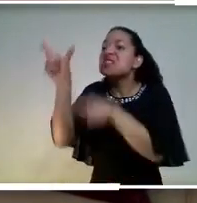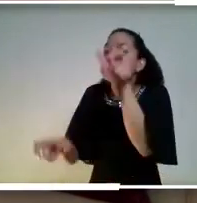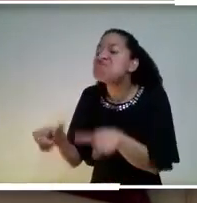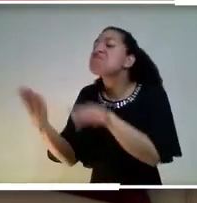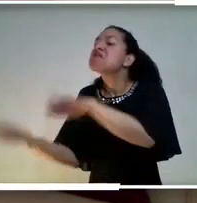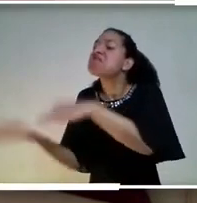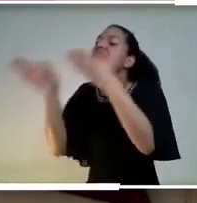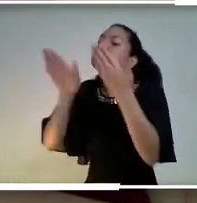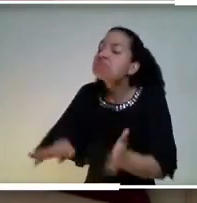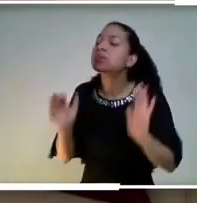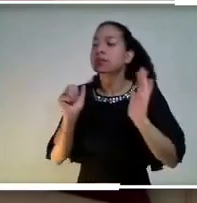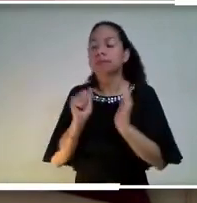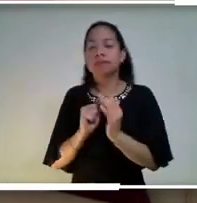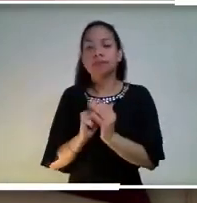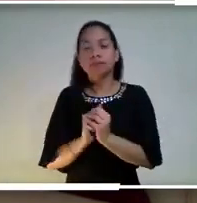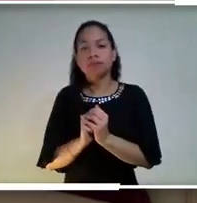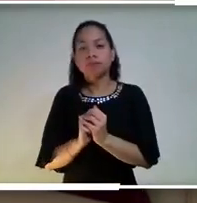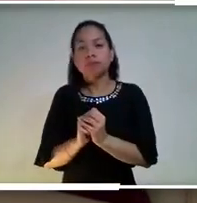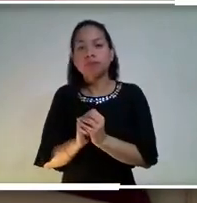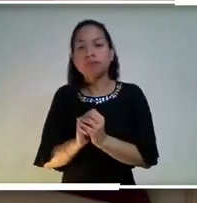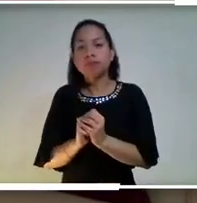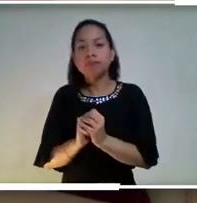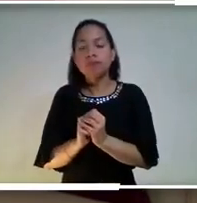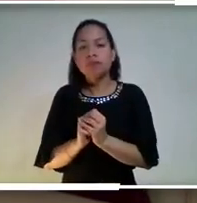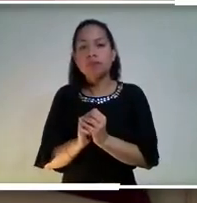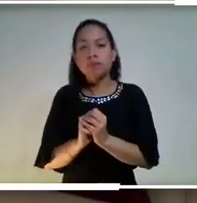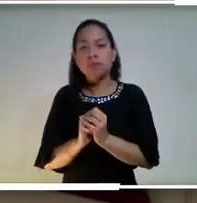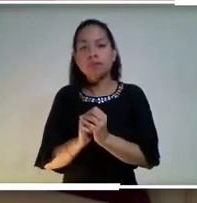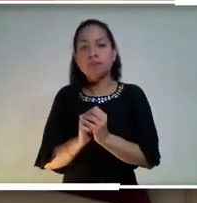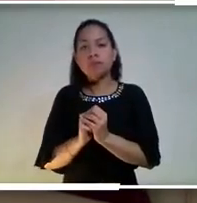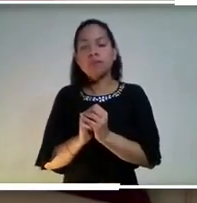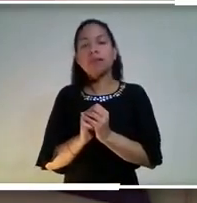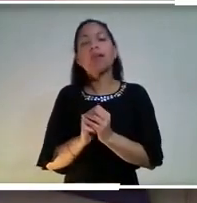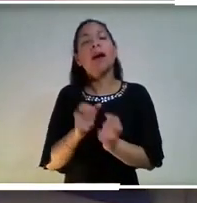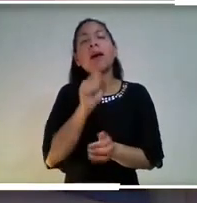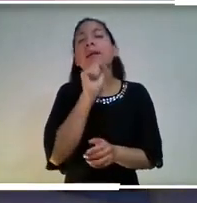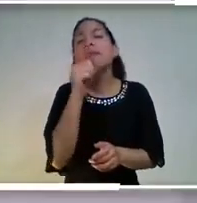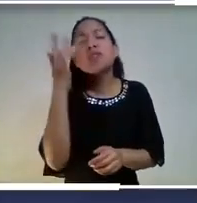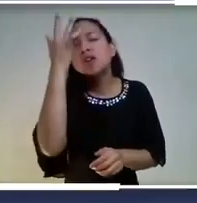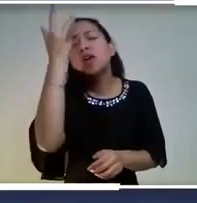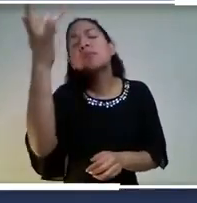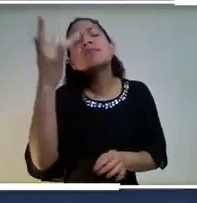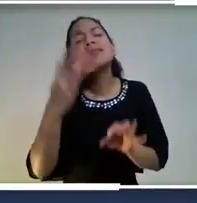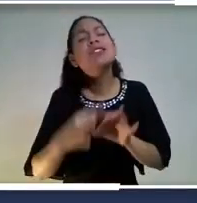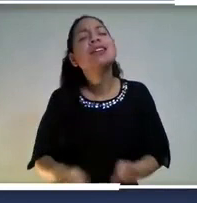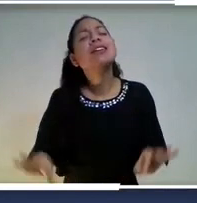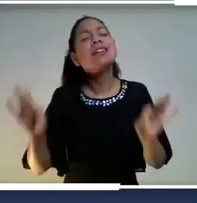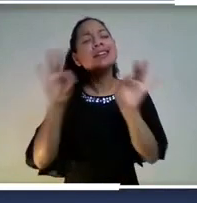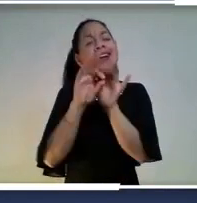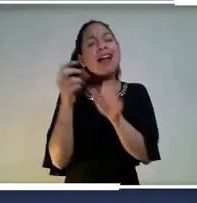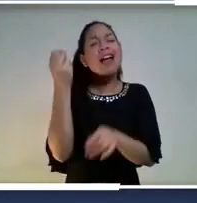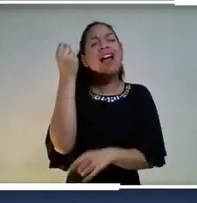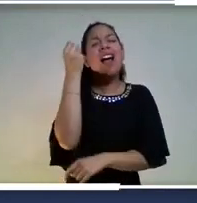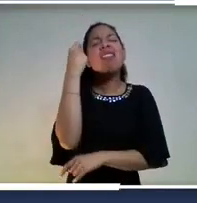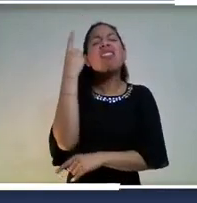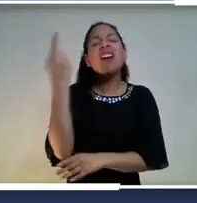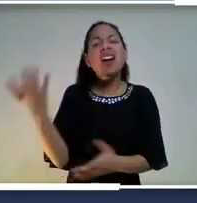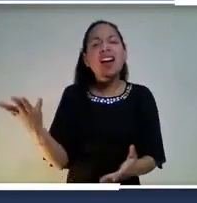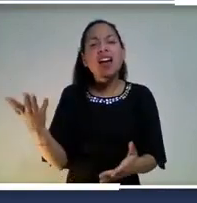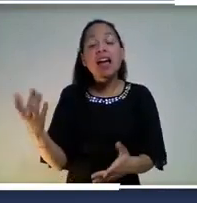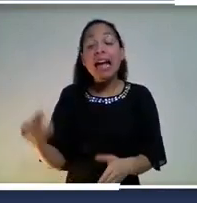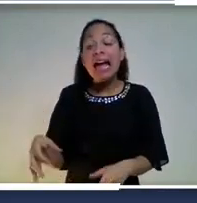porque es importante que comprendamos esta verdad porque si no la comprendemos toda se escucha bien